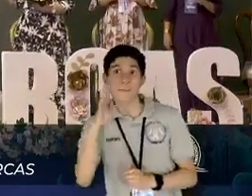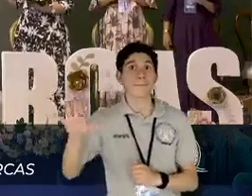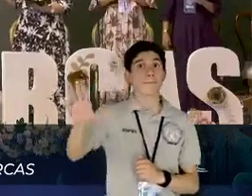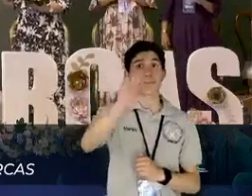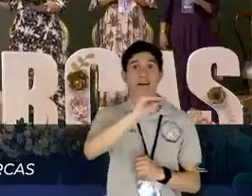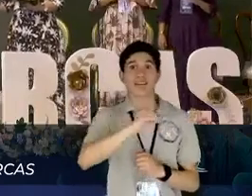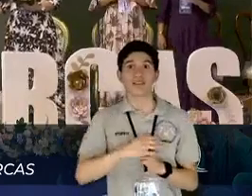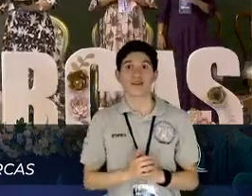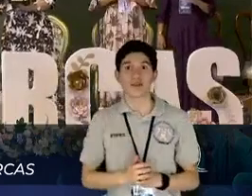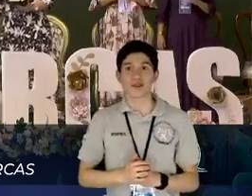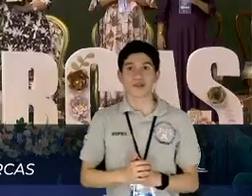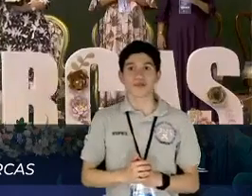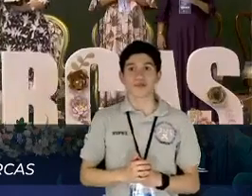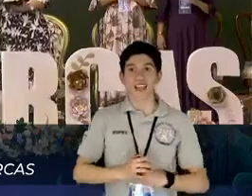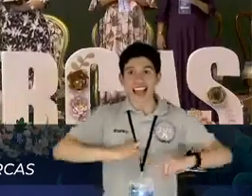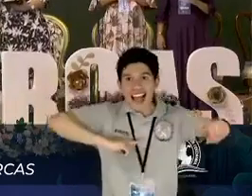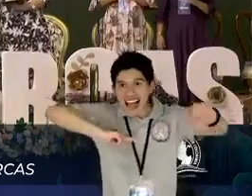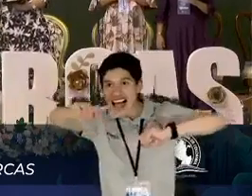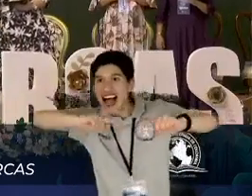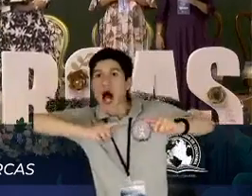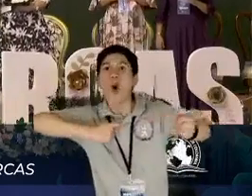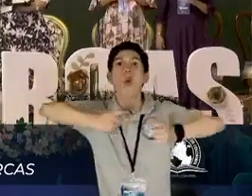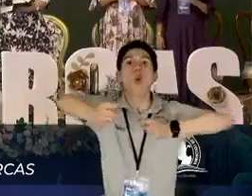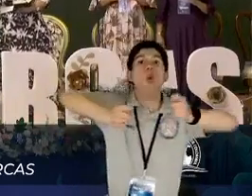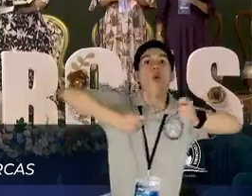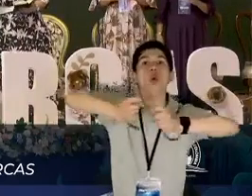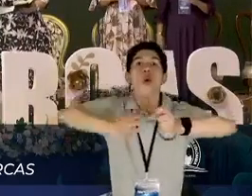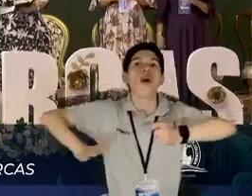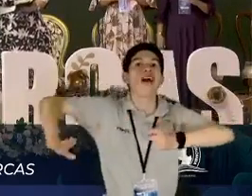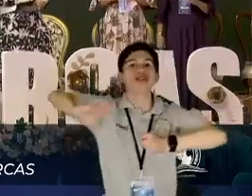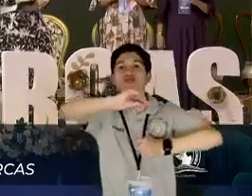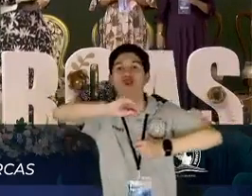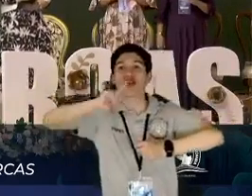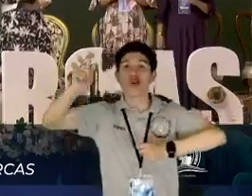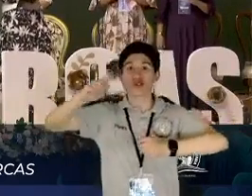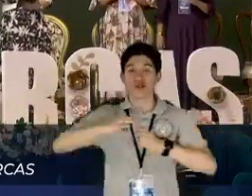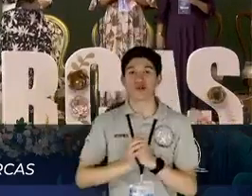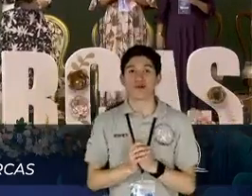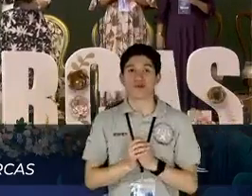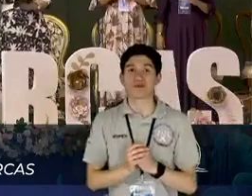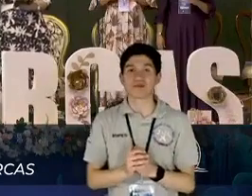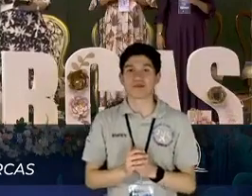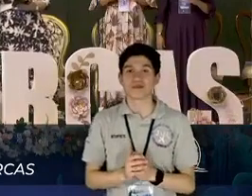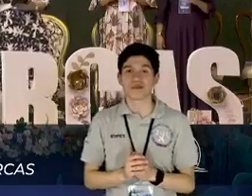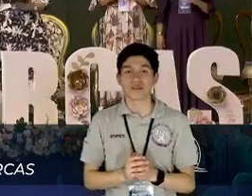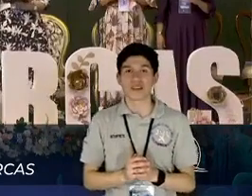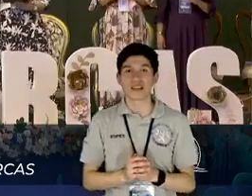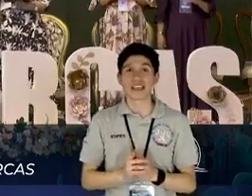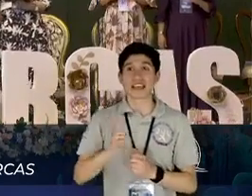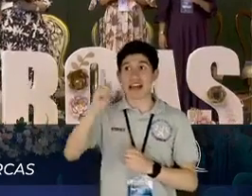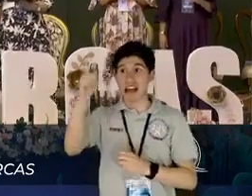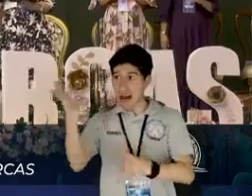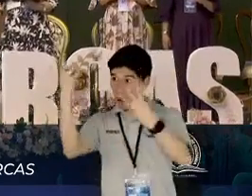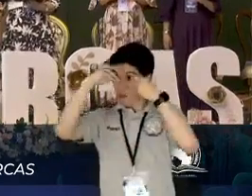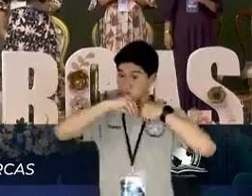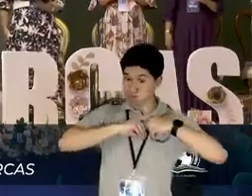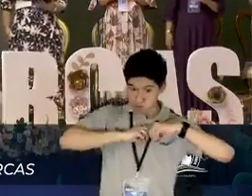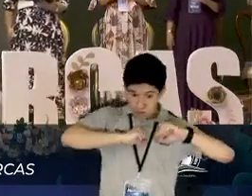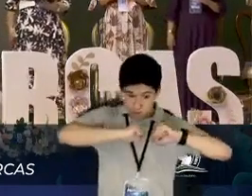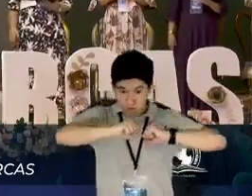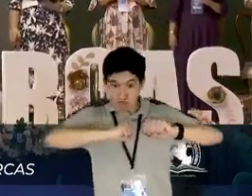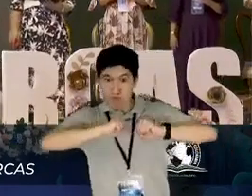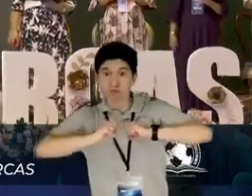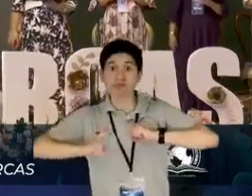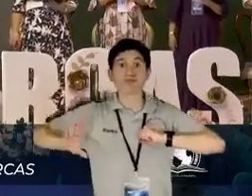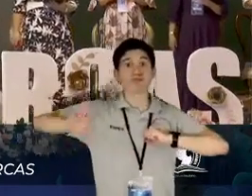que gobierna sobre todos, que actúa por medio de todos y está en